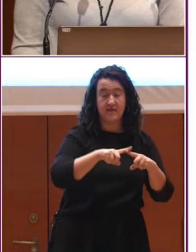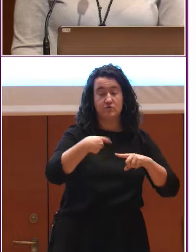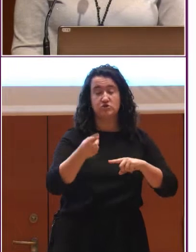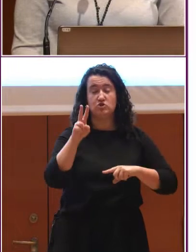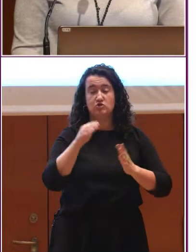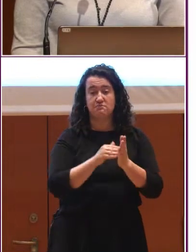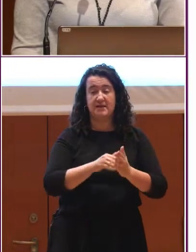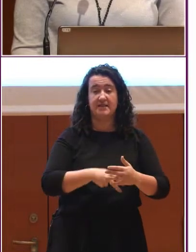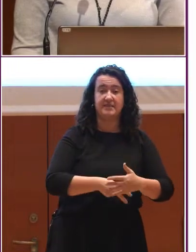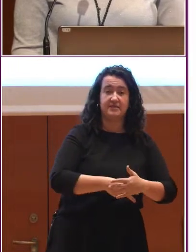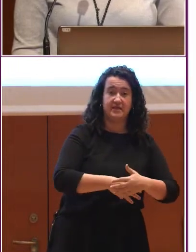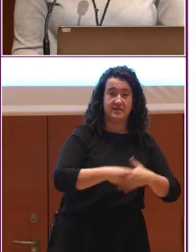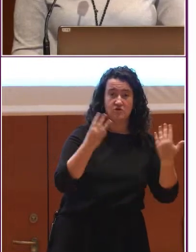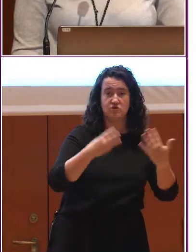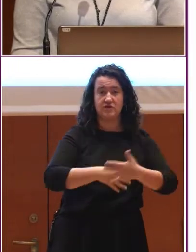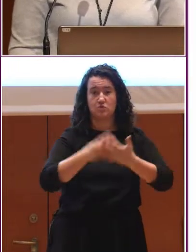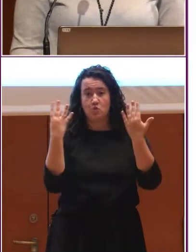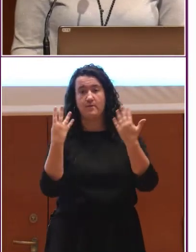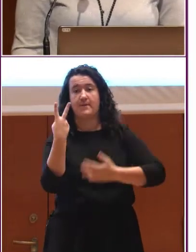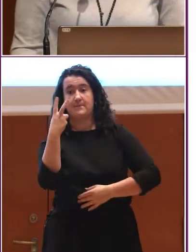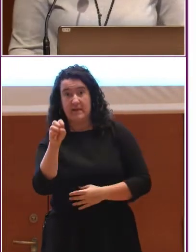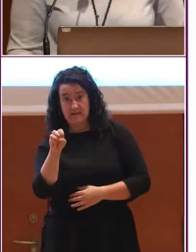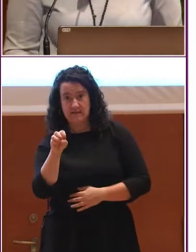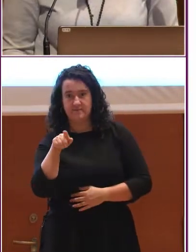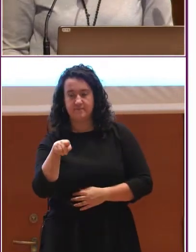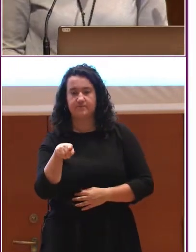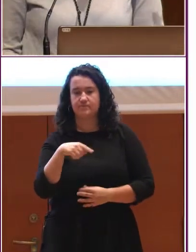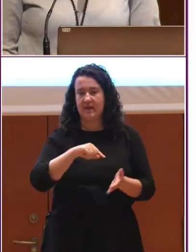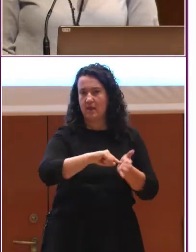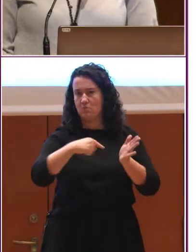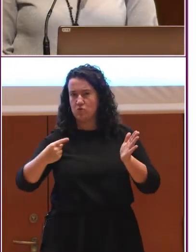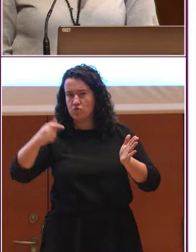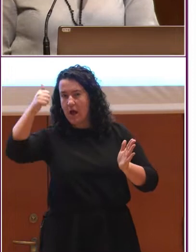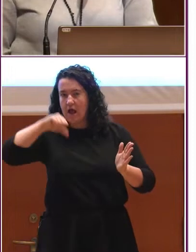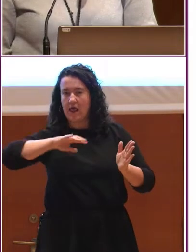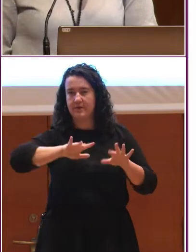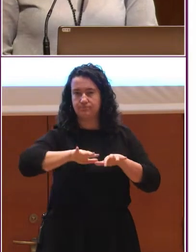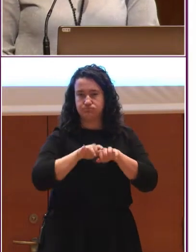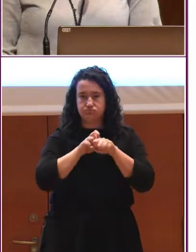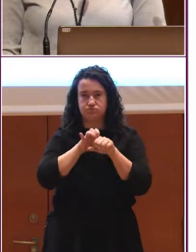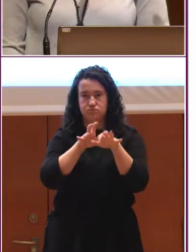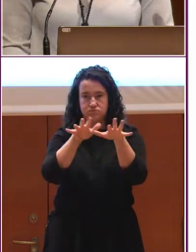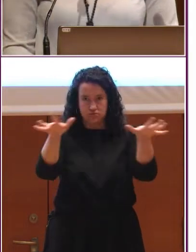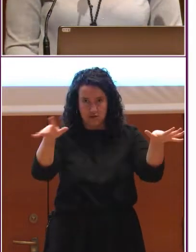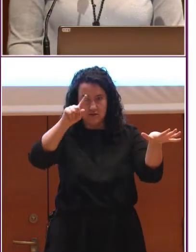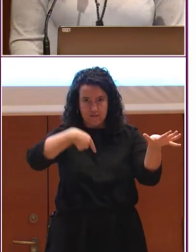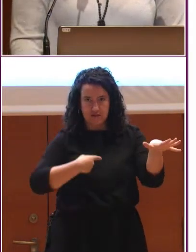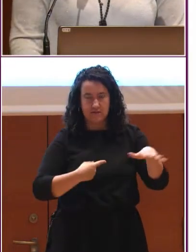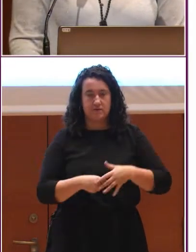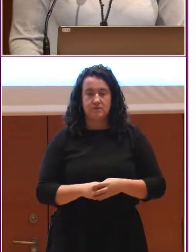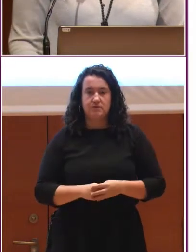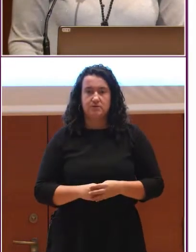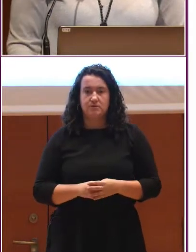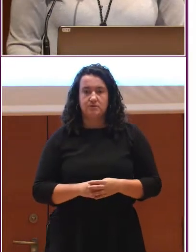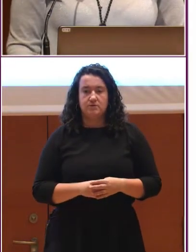concretamente este proyecto nació en este departamento que acabo de mencionar luego en el 2018 19 y 20